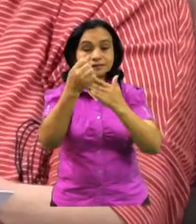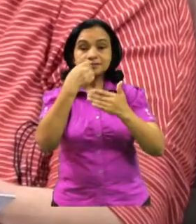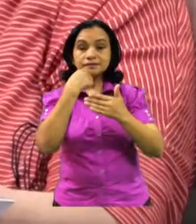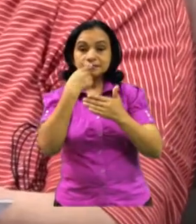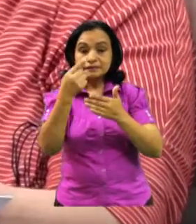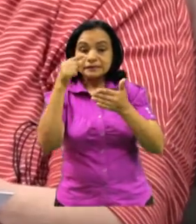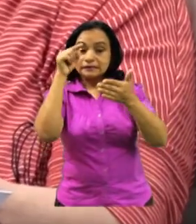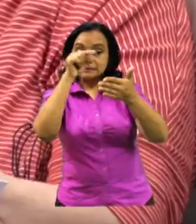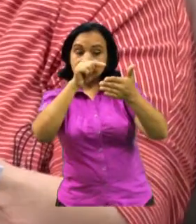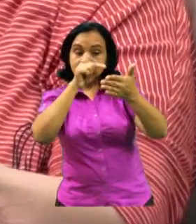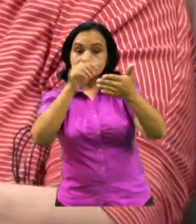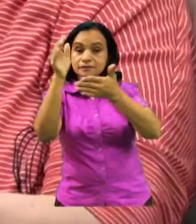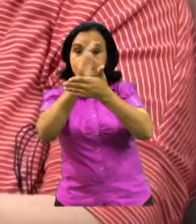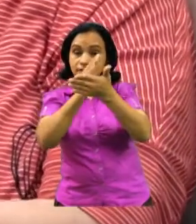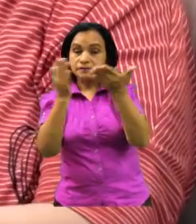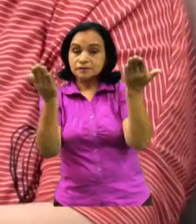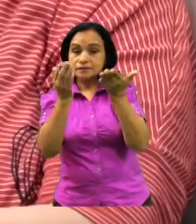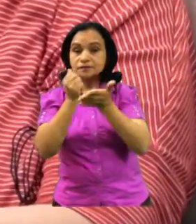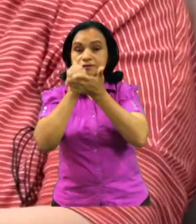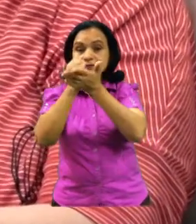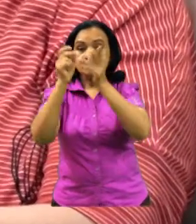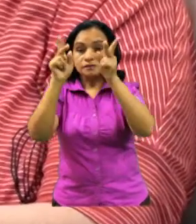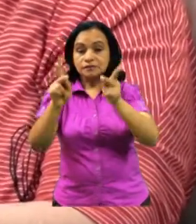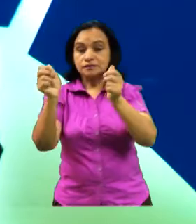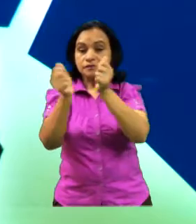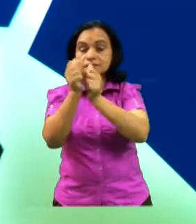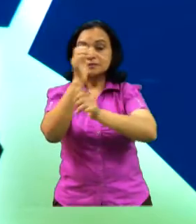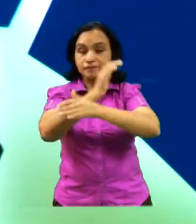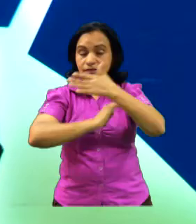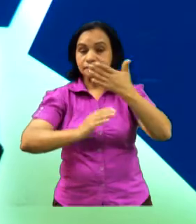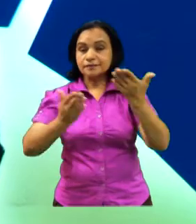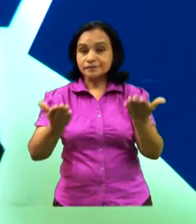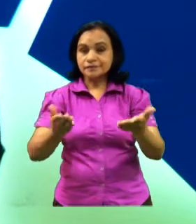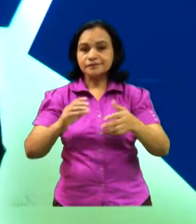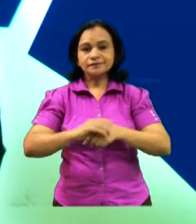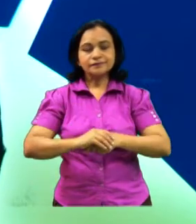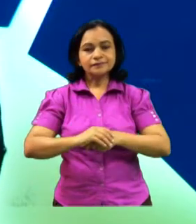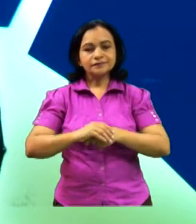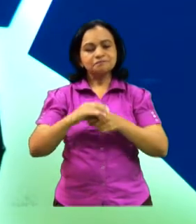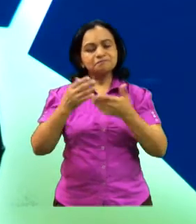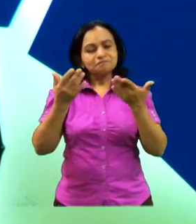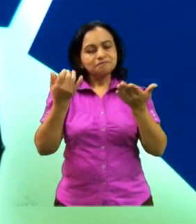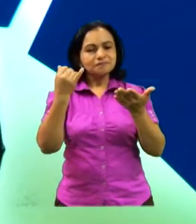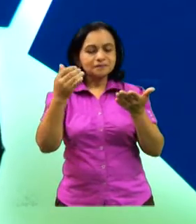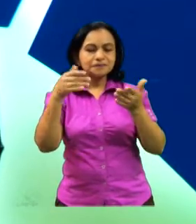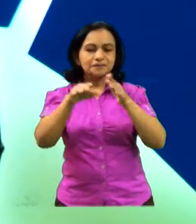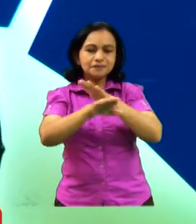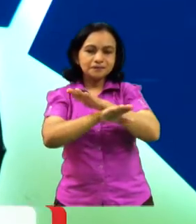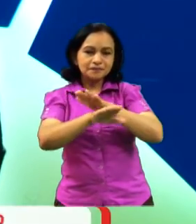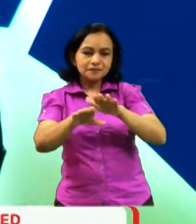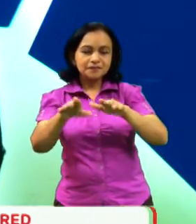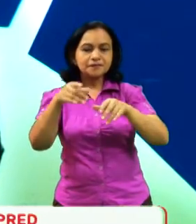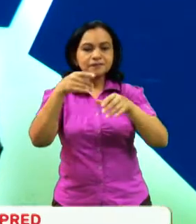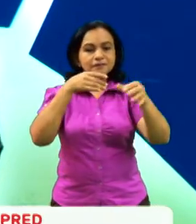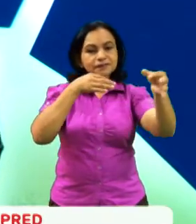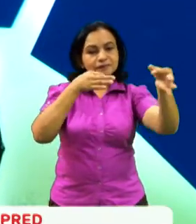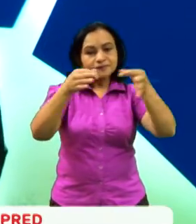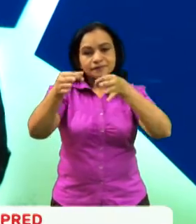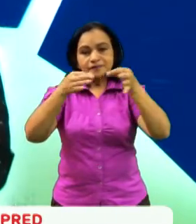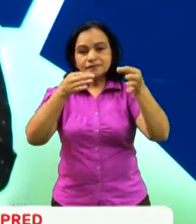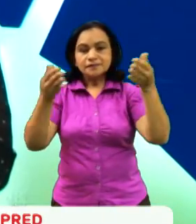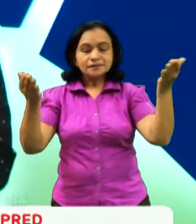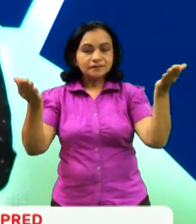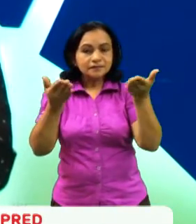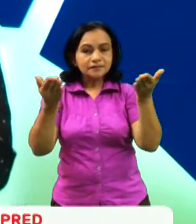sugieren acciones o medidas para las personas con discapacidad. Así es. Ya para ir finalizando, quisiera que nos brindaran